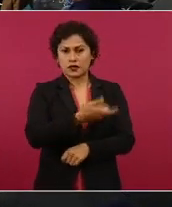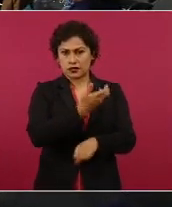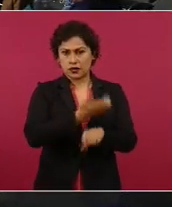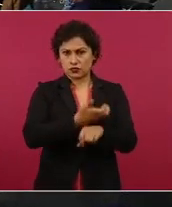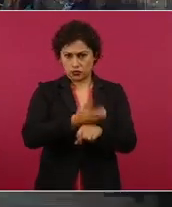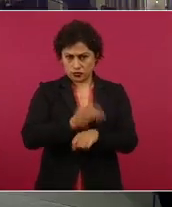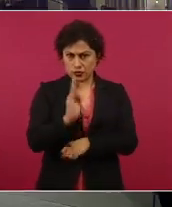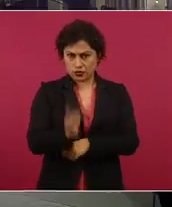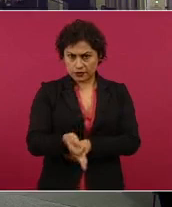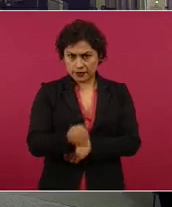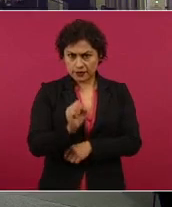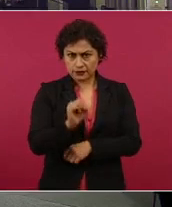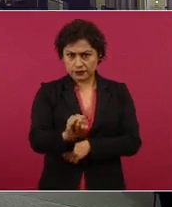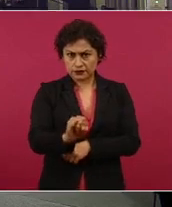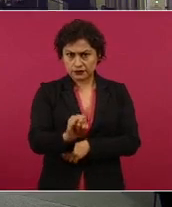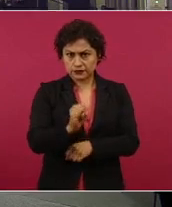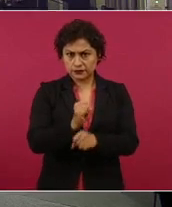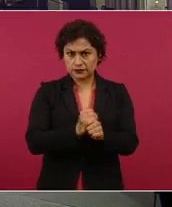investigación?